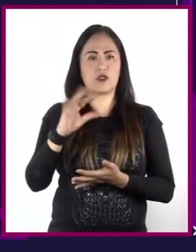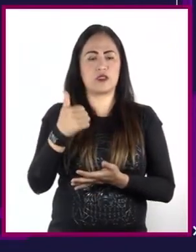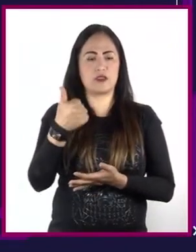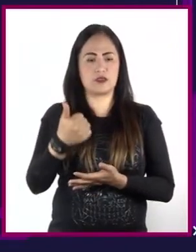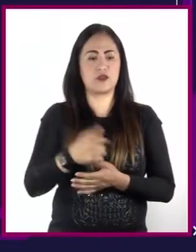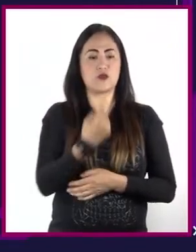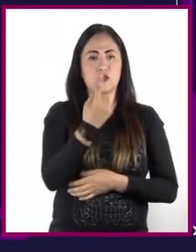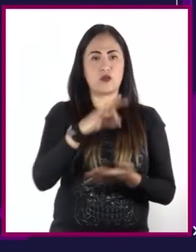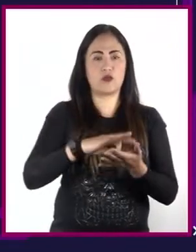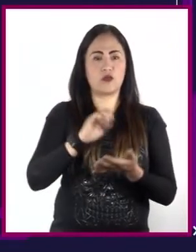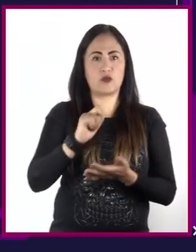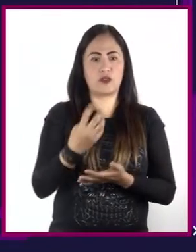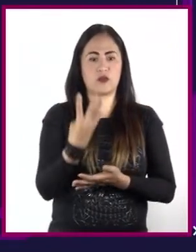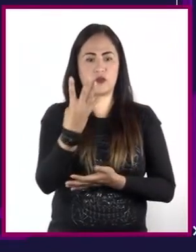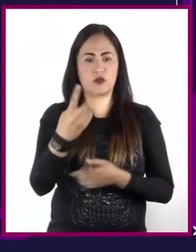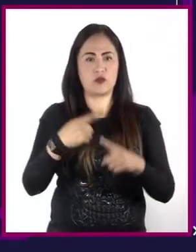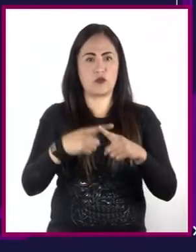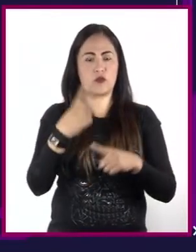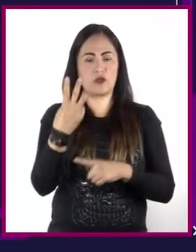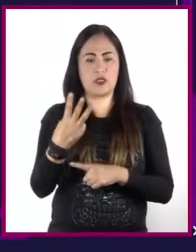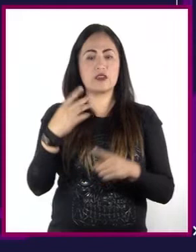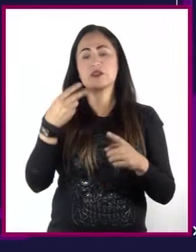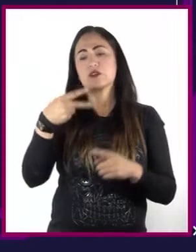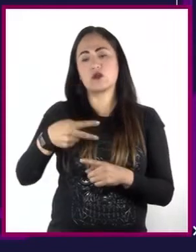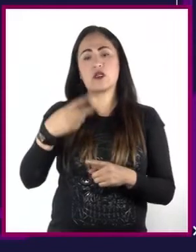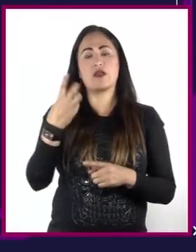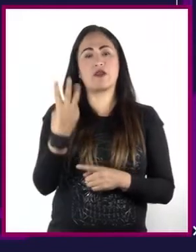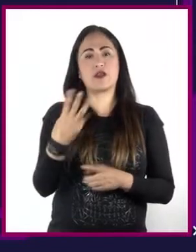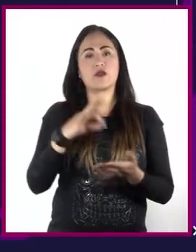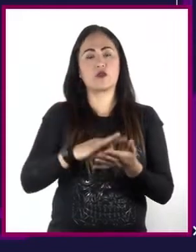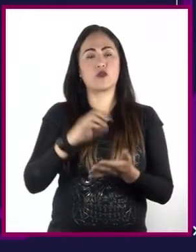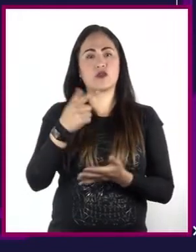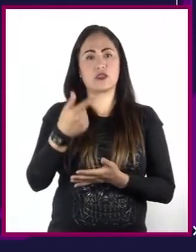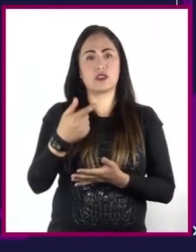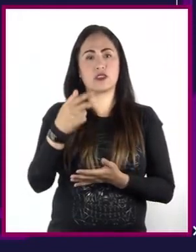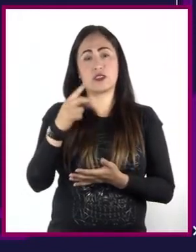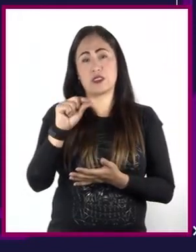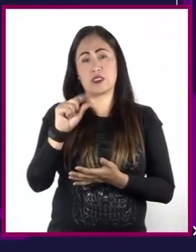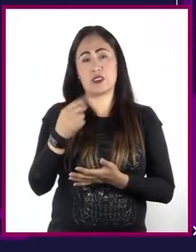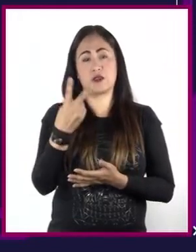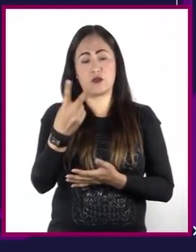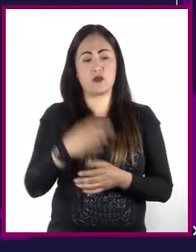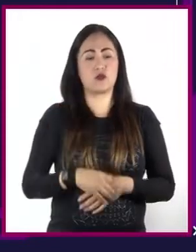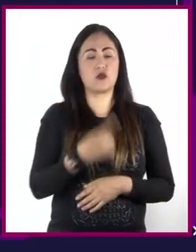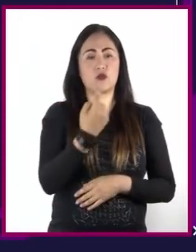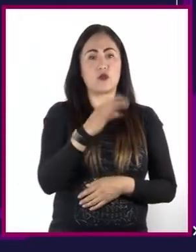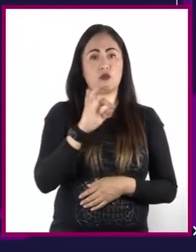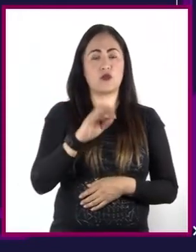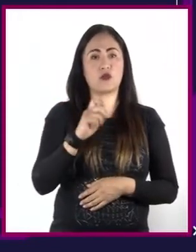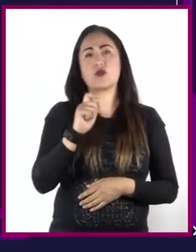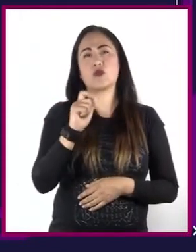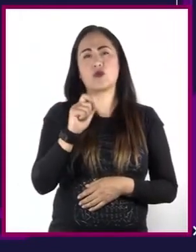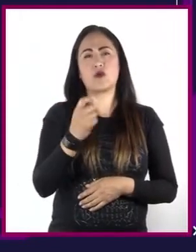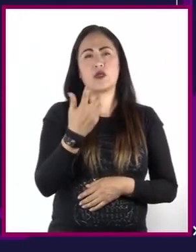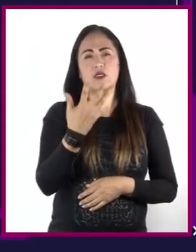por 3 igual a 3.72, 1.25 por 4 igual a 5,